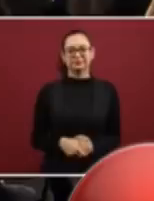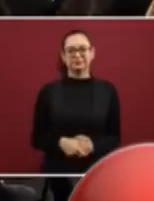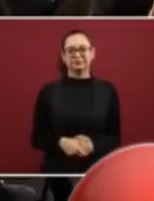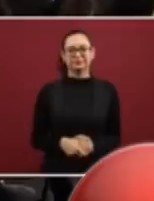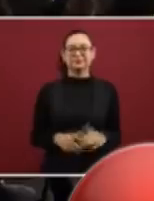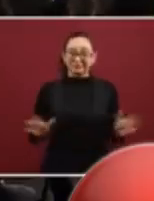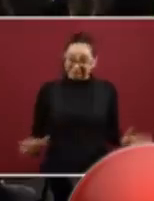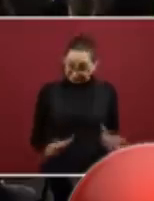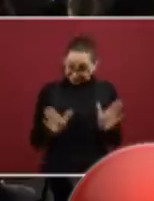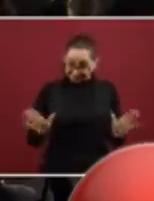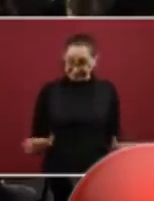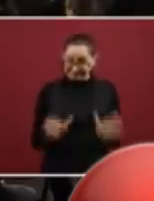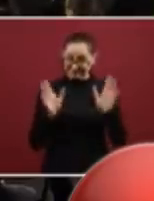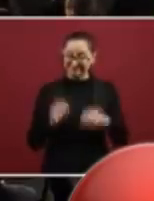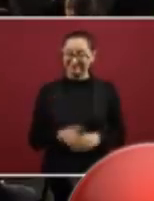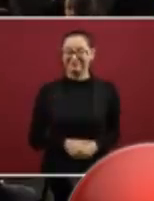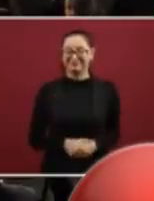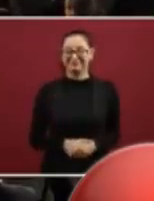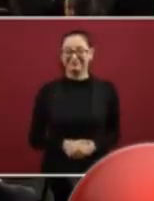Ánimo.